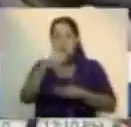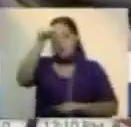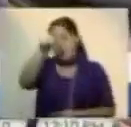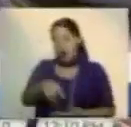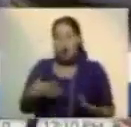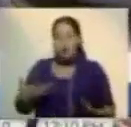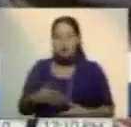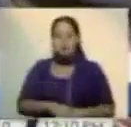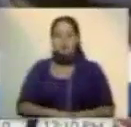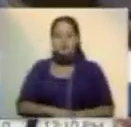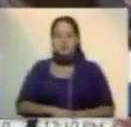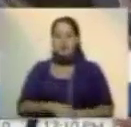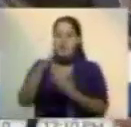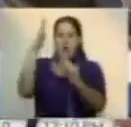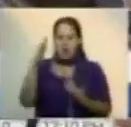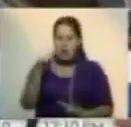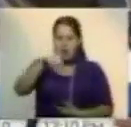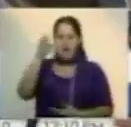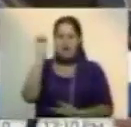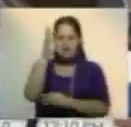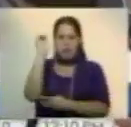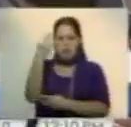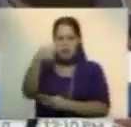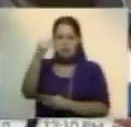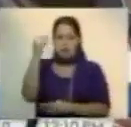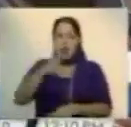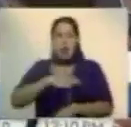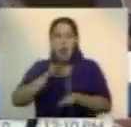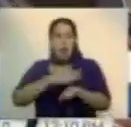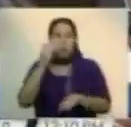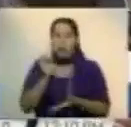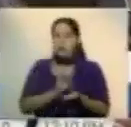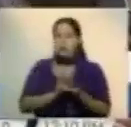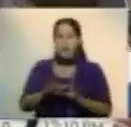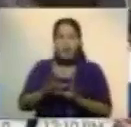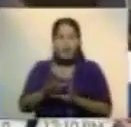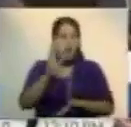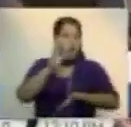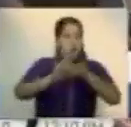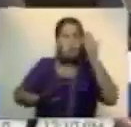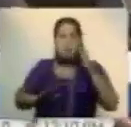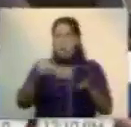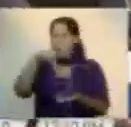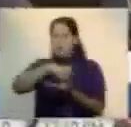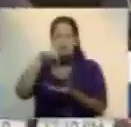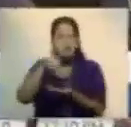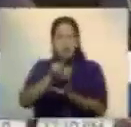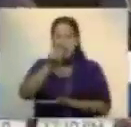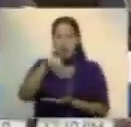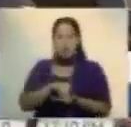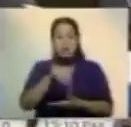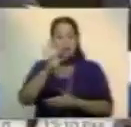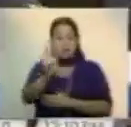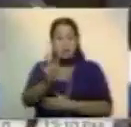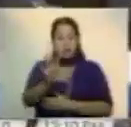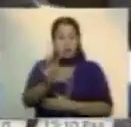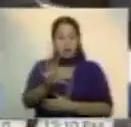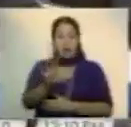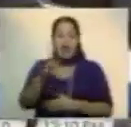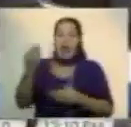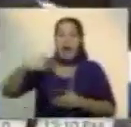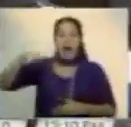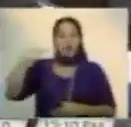hoy. Ellos no están aquí en esta asamblea en este momento porque se fueron, no participaron en el 2005, pero ellos eran 80 diputados